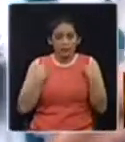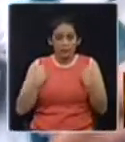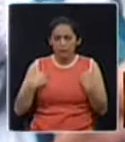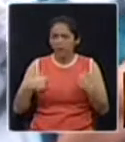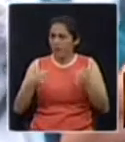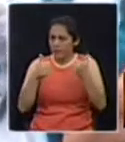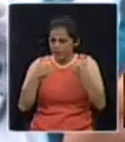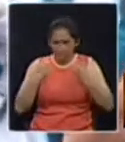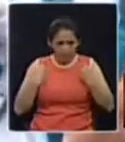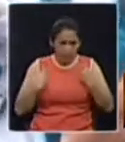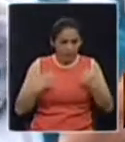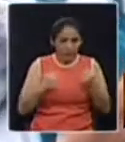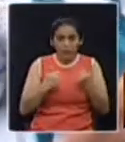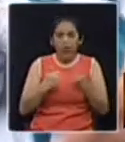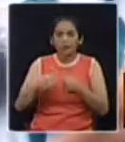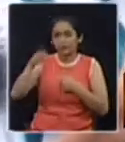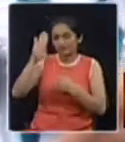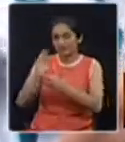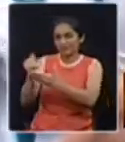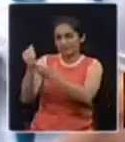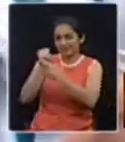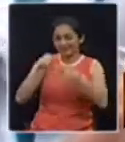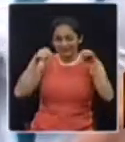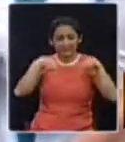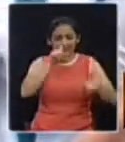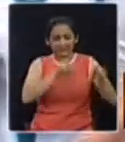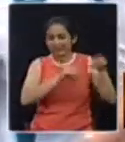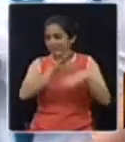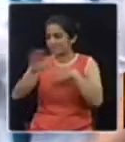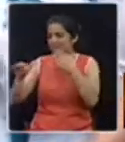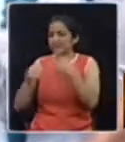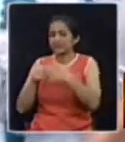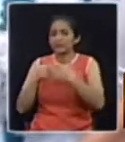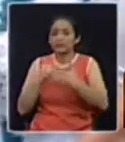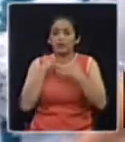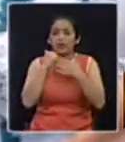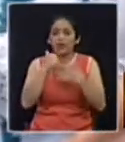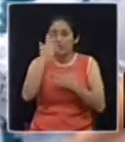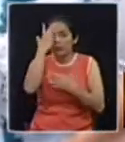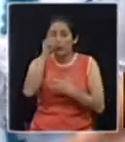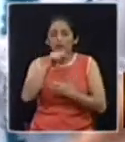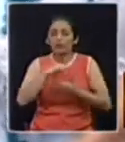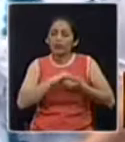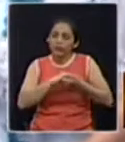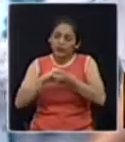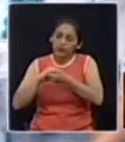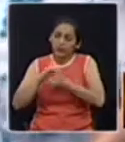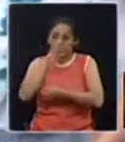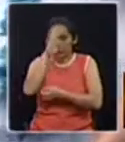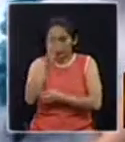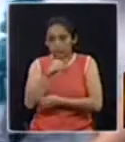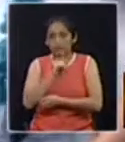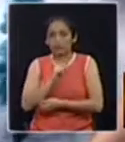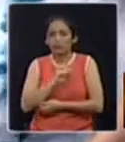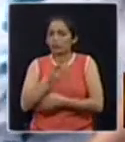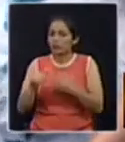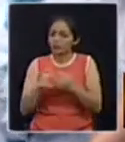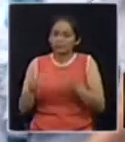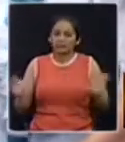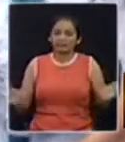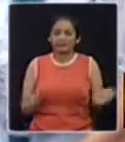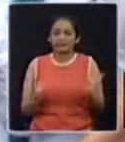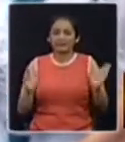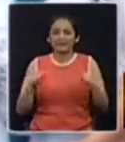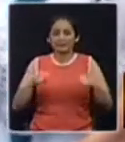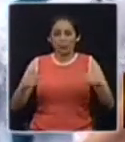bendice. Y esta ciudad es bendecida por su gente, por la bondad, por la solidaridad. Y en definitiva, convocamos a todos a seguir celebrando con